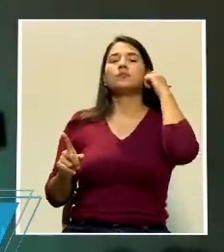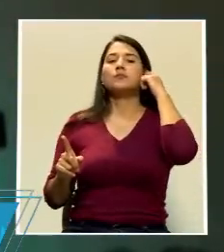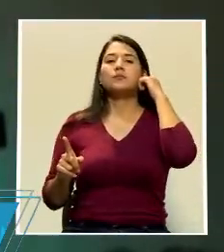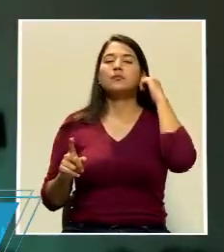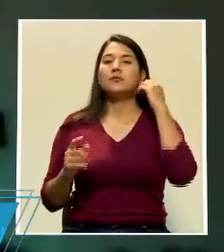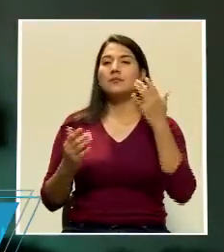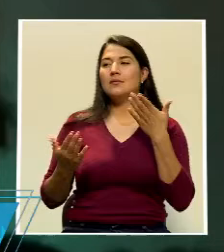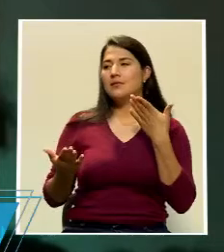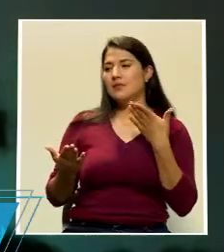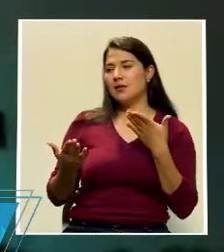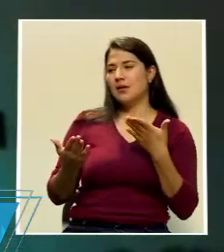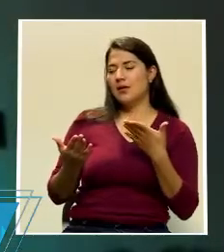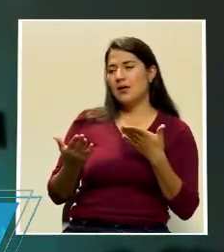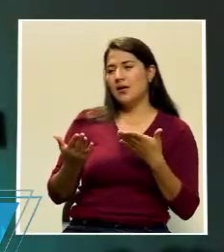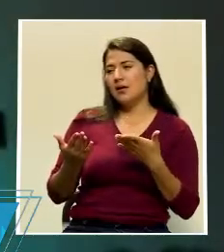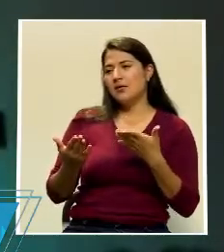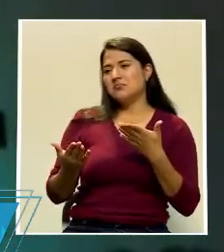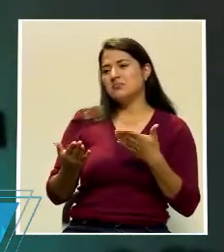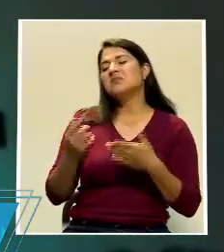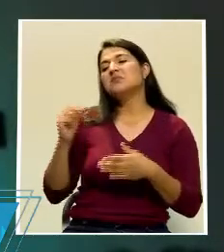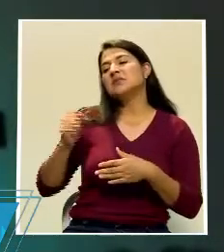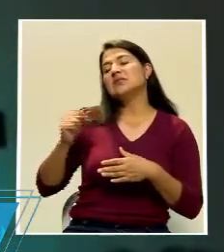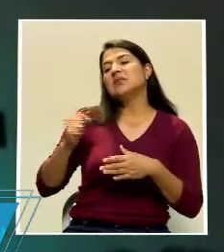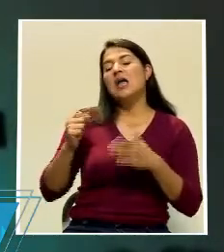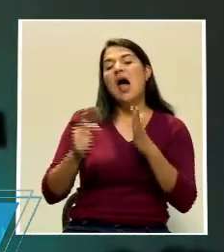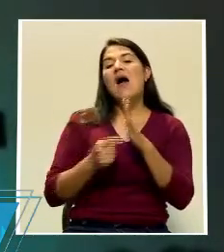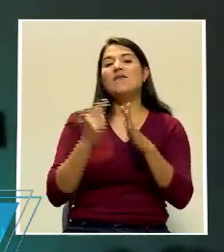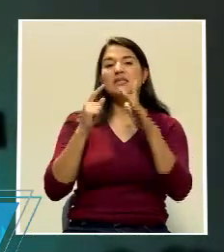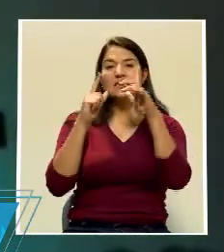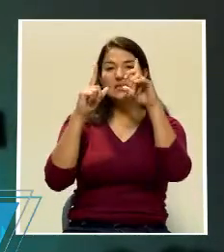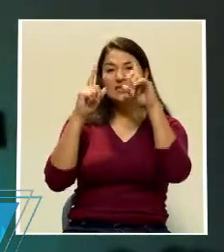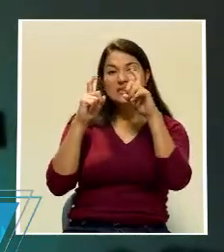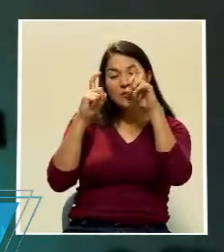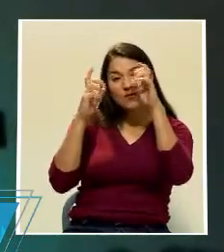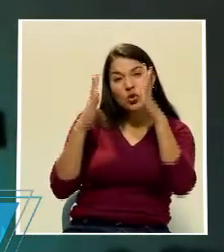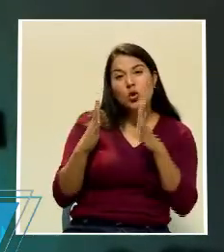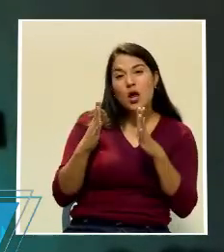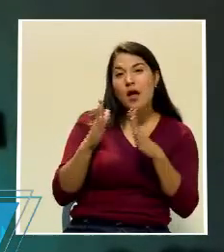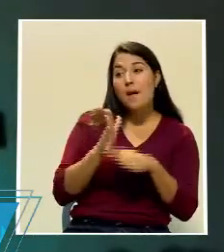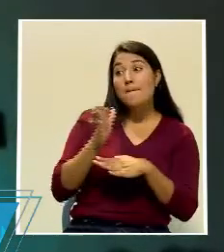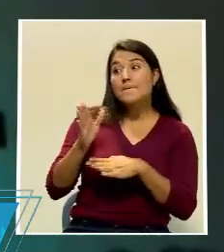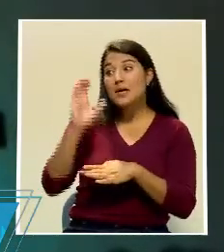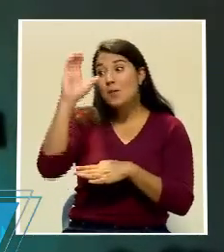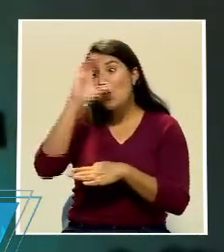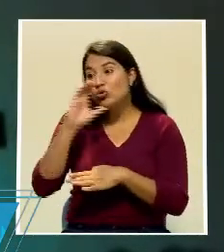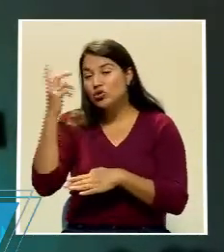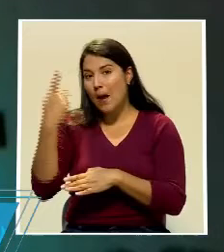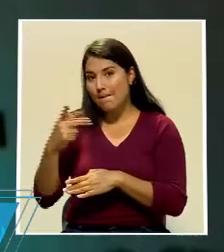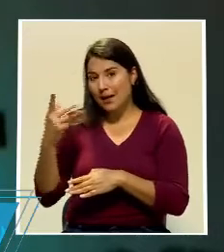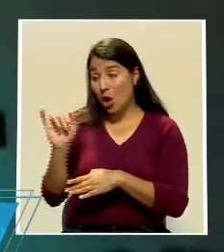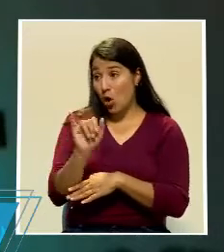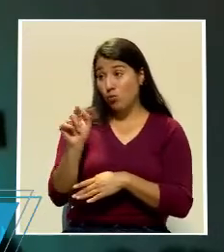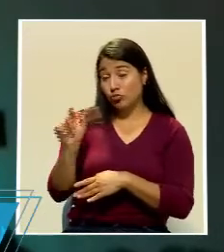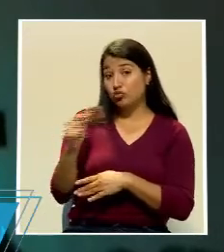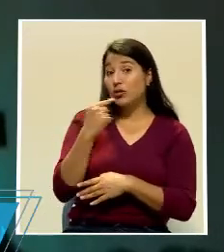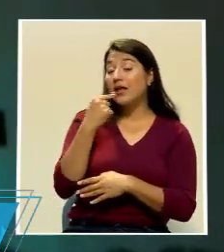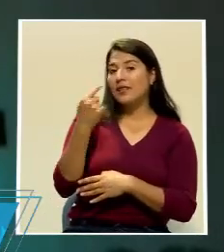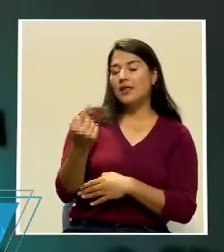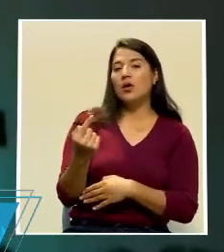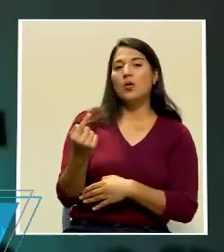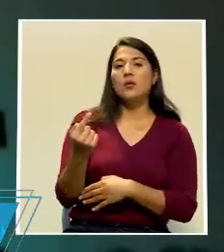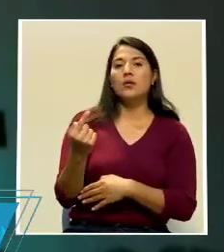tal vez hay como esta generalidad de que el reportero gráfico busca un poco como el peligro y todo, como lo acaba de mencionar usted, la imagen de